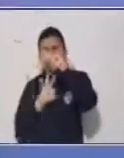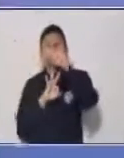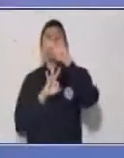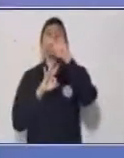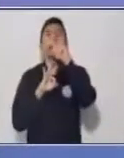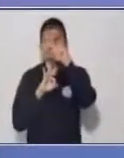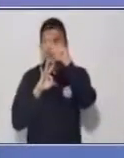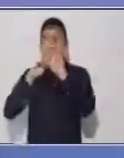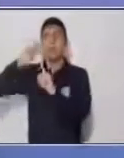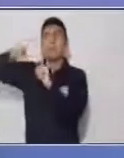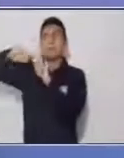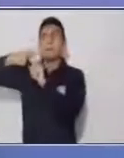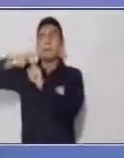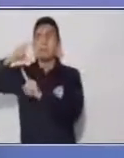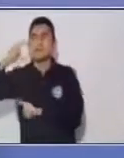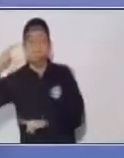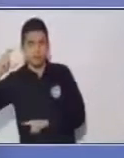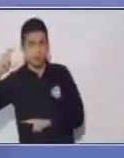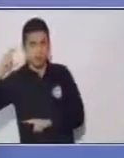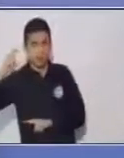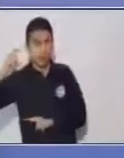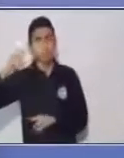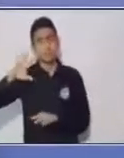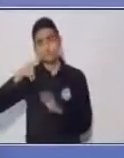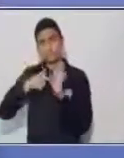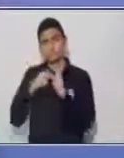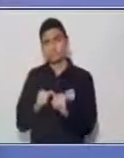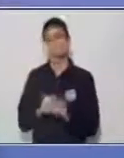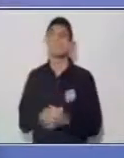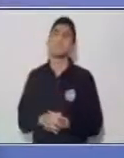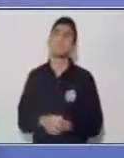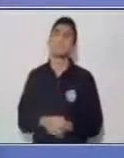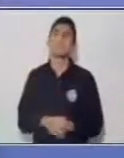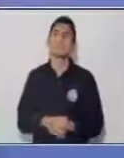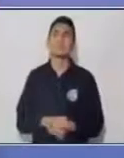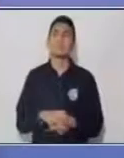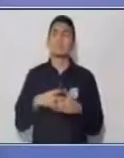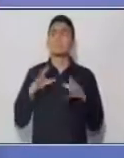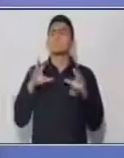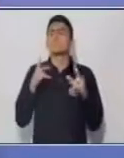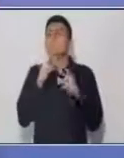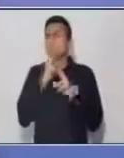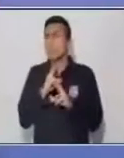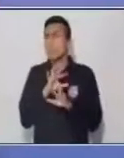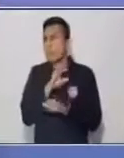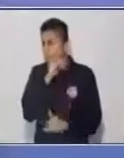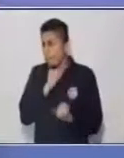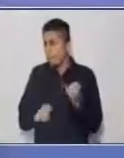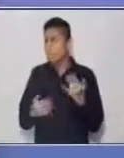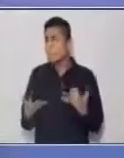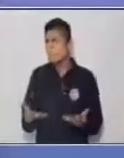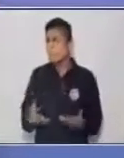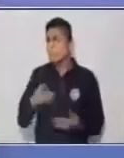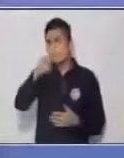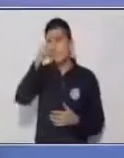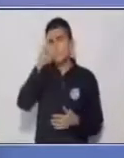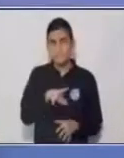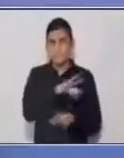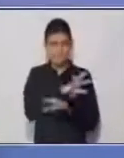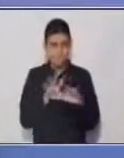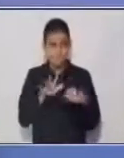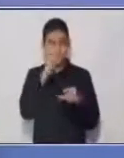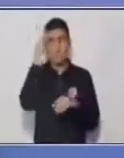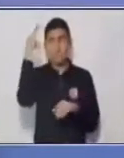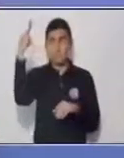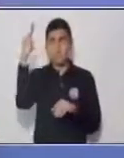una constante, ¿verdad? El resultado final, nosotros vamos a anular 3 con